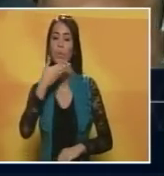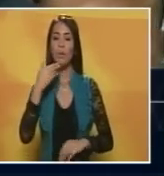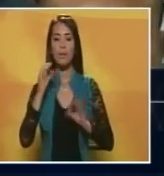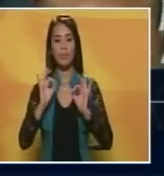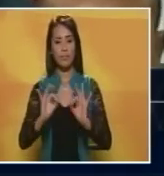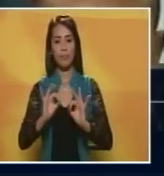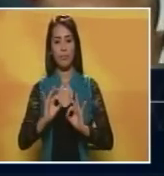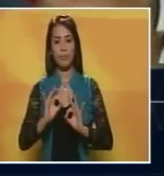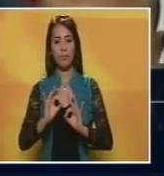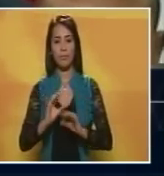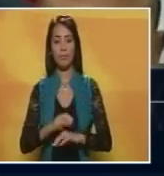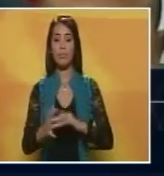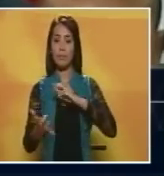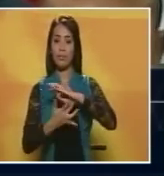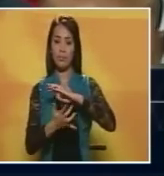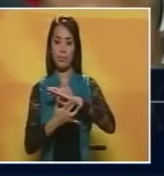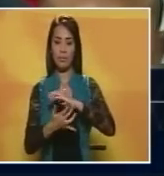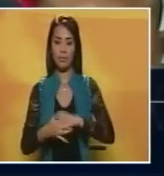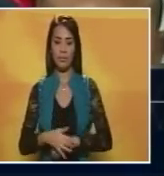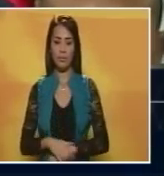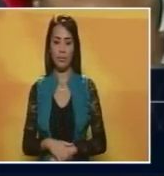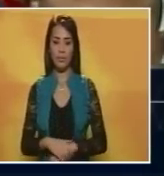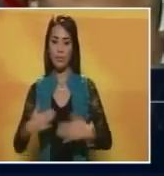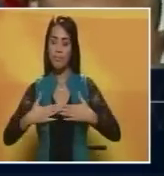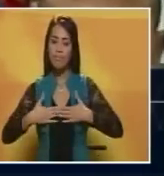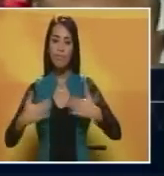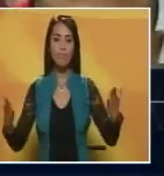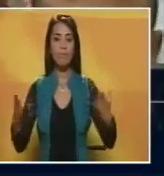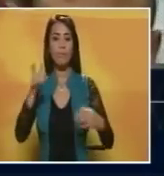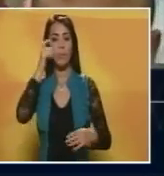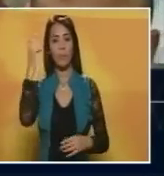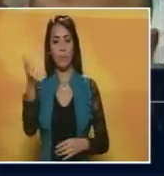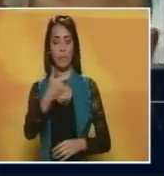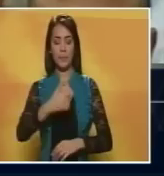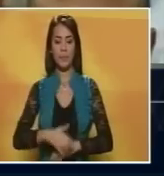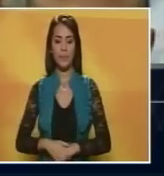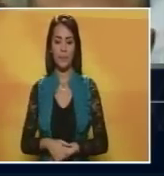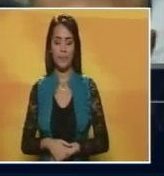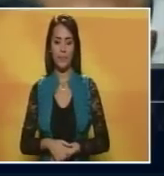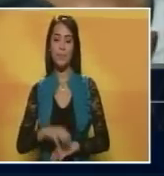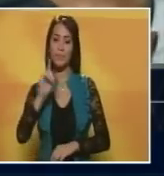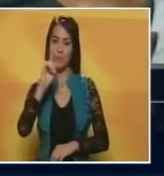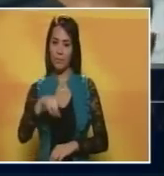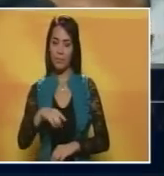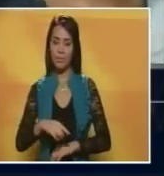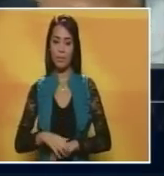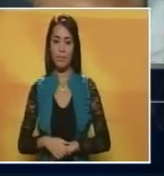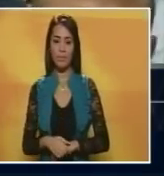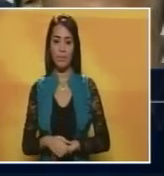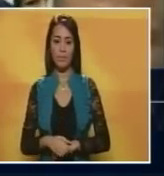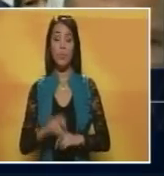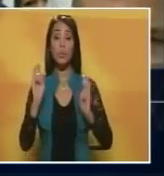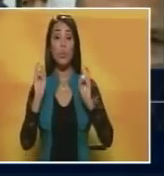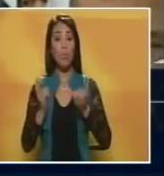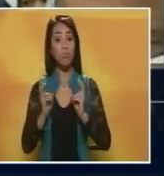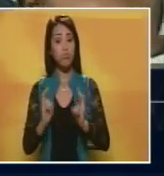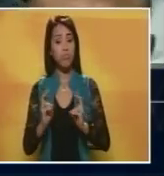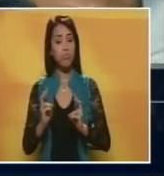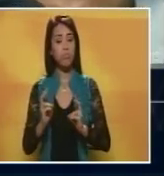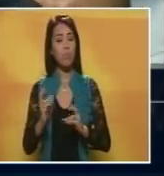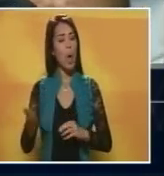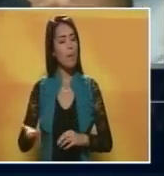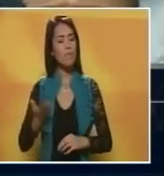tecnología a disposición de nuestro pueblo también uno de los temas más